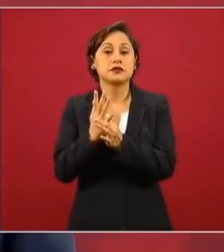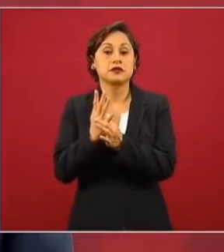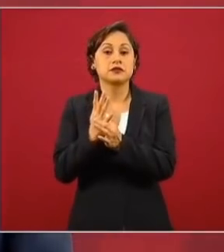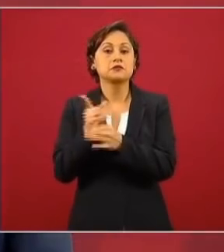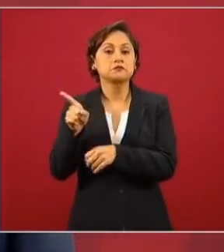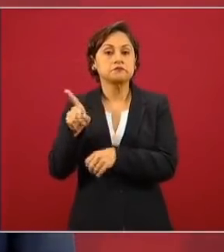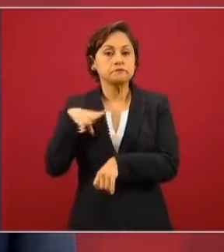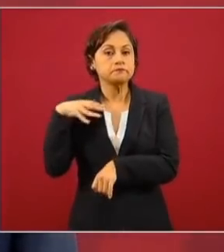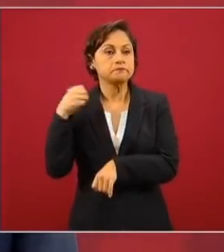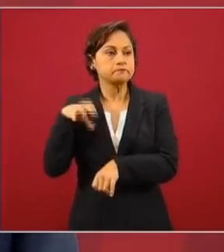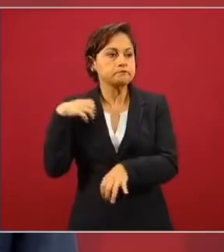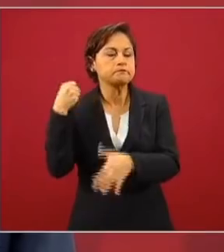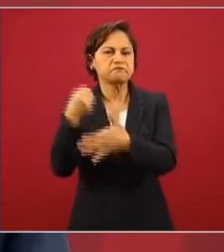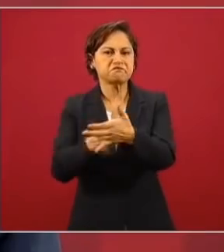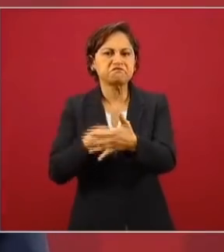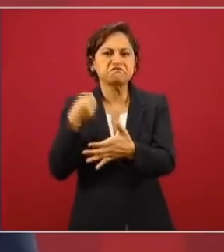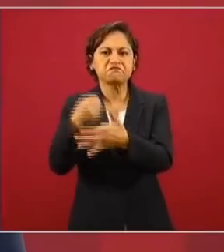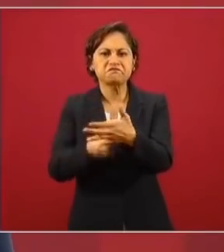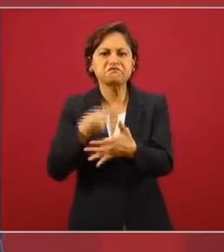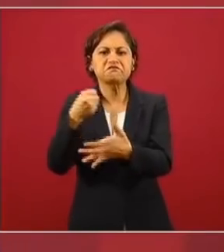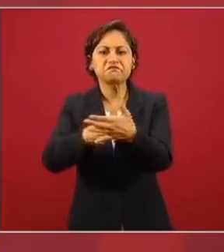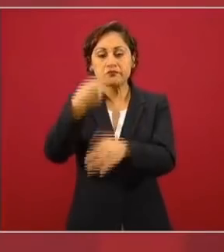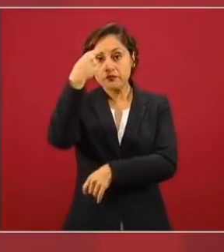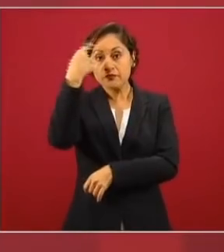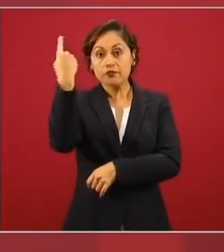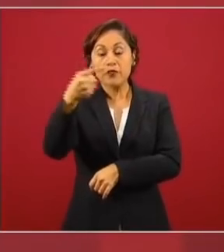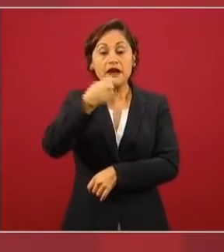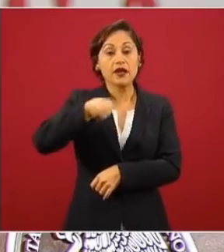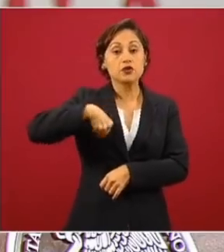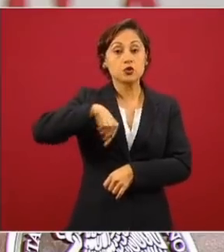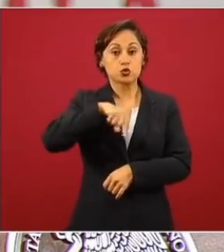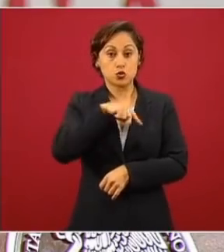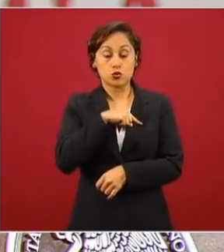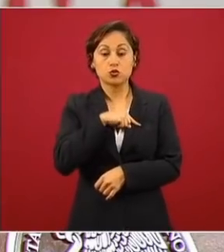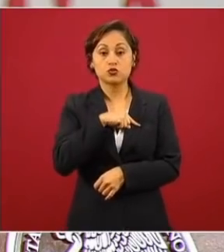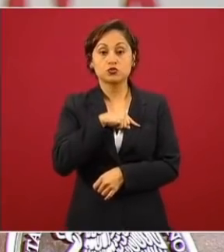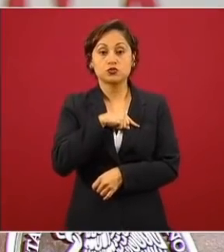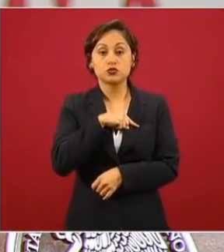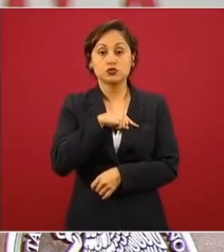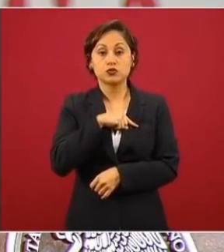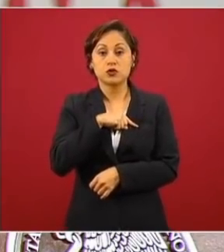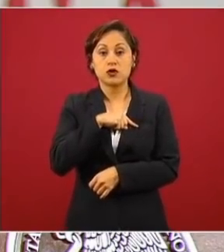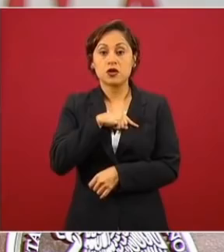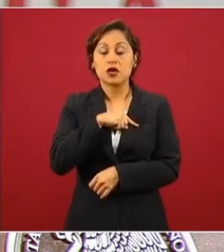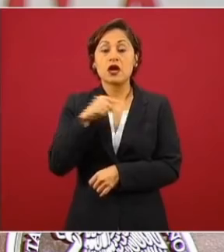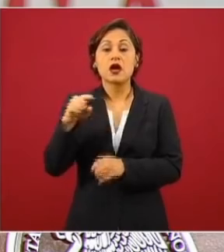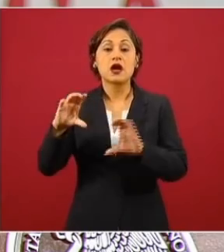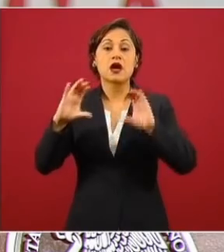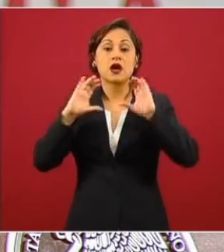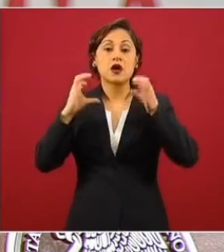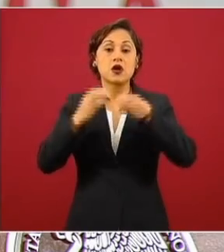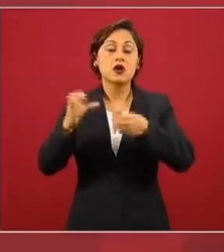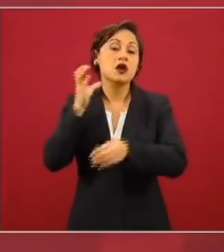no tengamos nosotros mayoría en la Cámara de Diputados y de esta